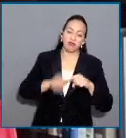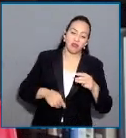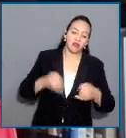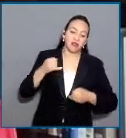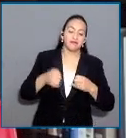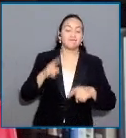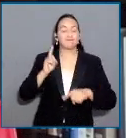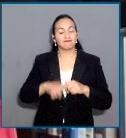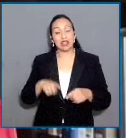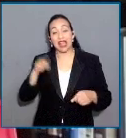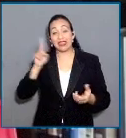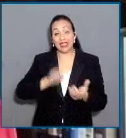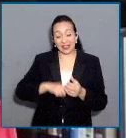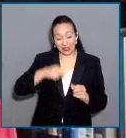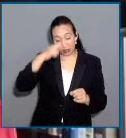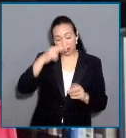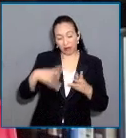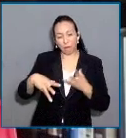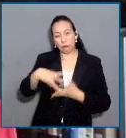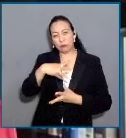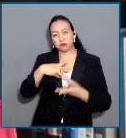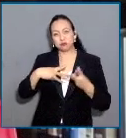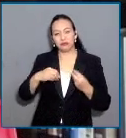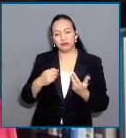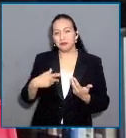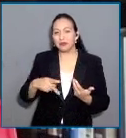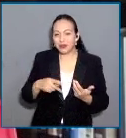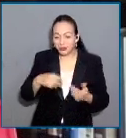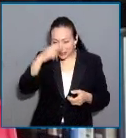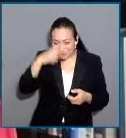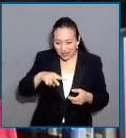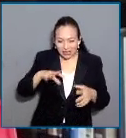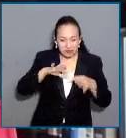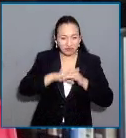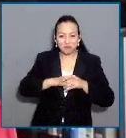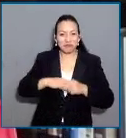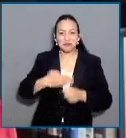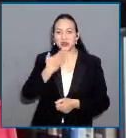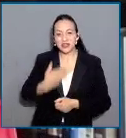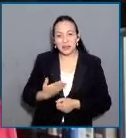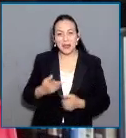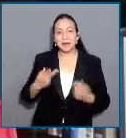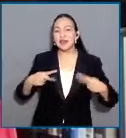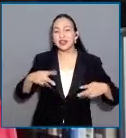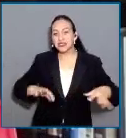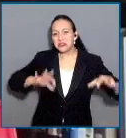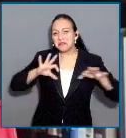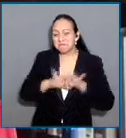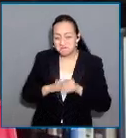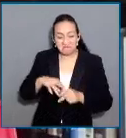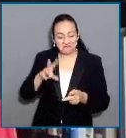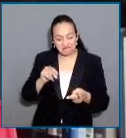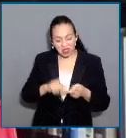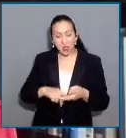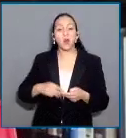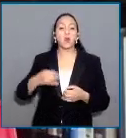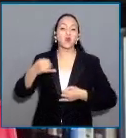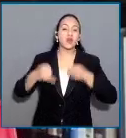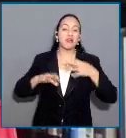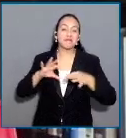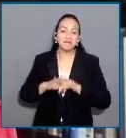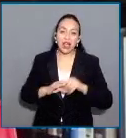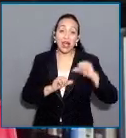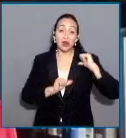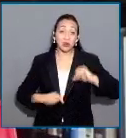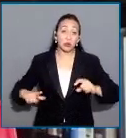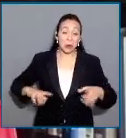lo hacemos bien, si no cuenta con el aval ciudadano, si la participación ciudadana como segura sea tan bajita, pero además si